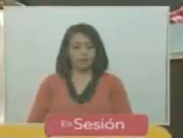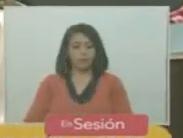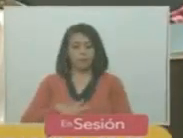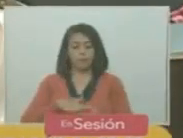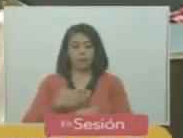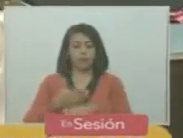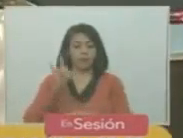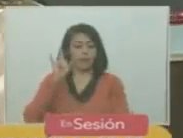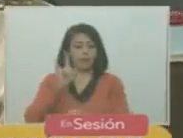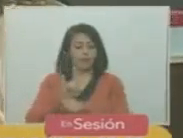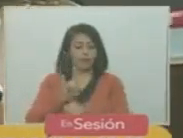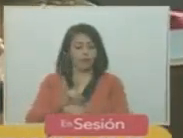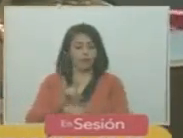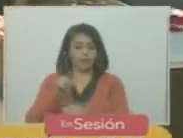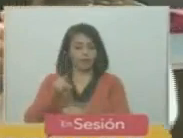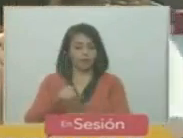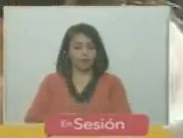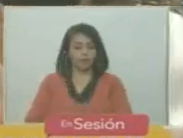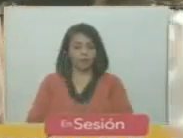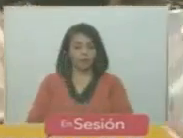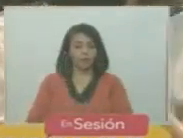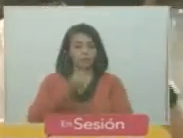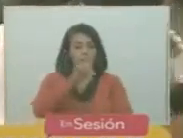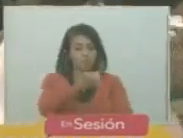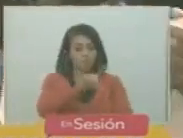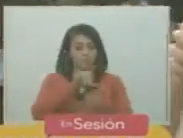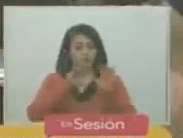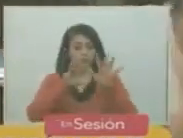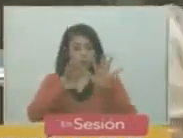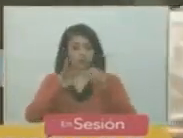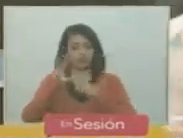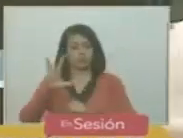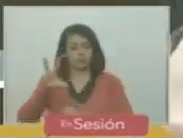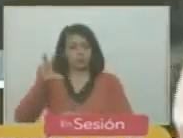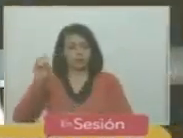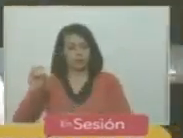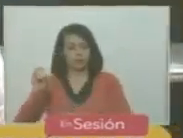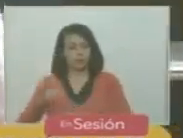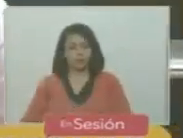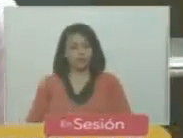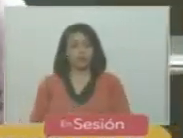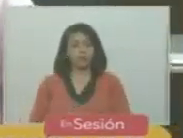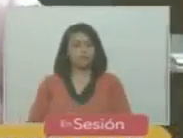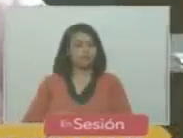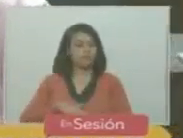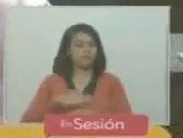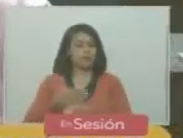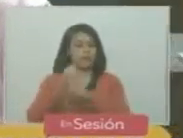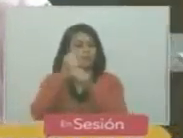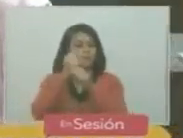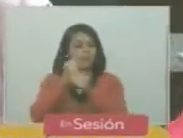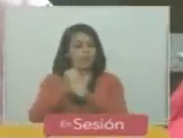esa traición de 1830 debió esperar